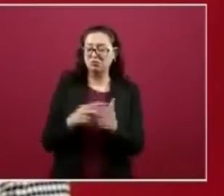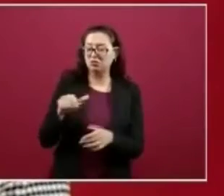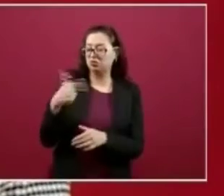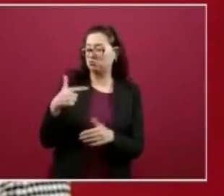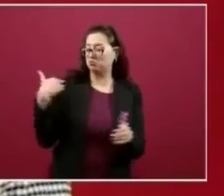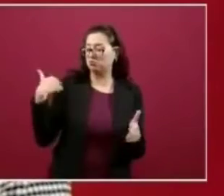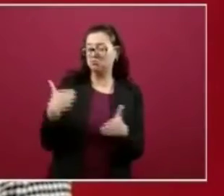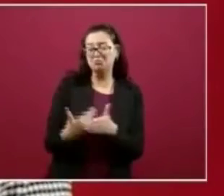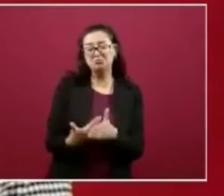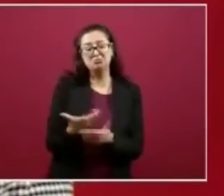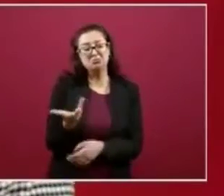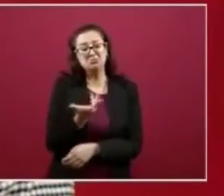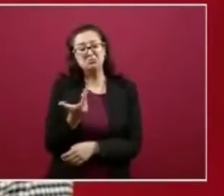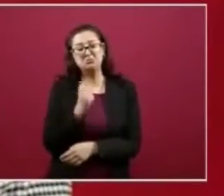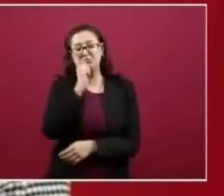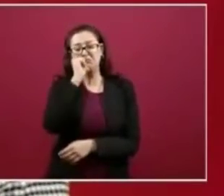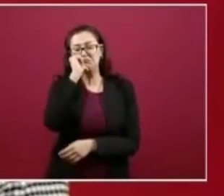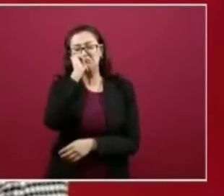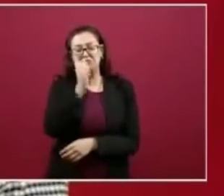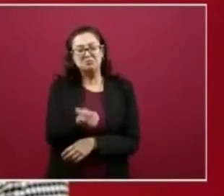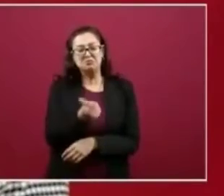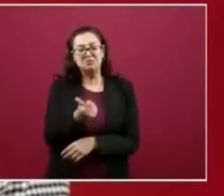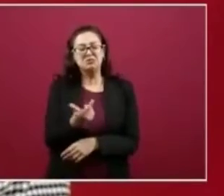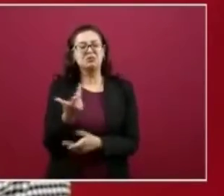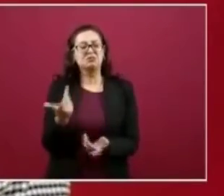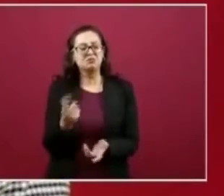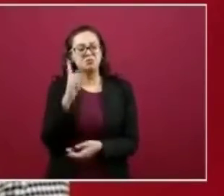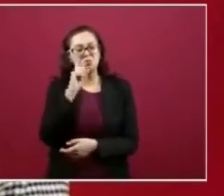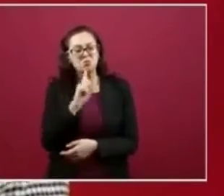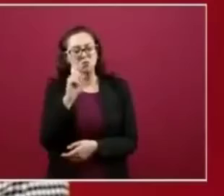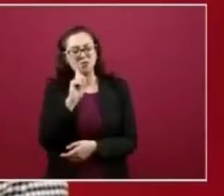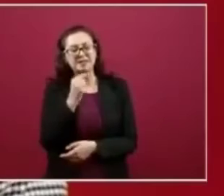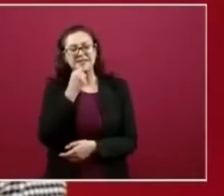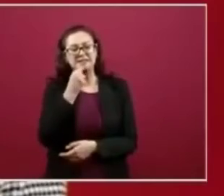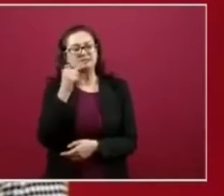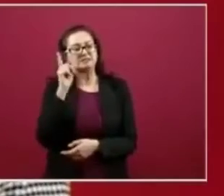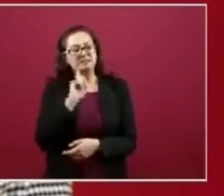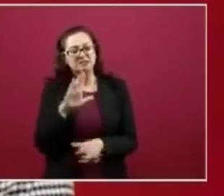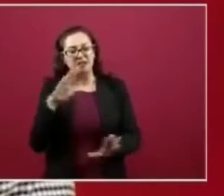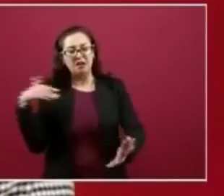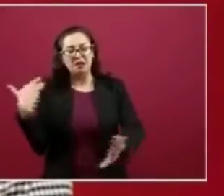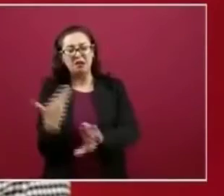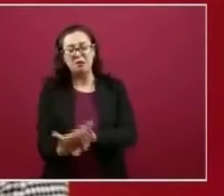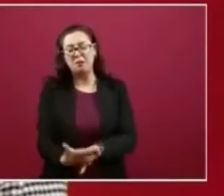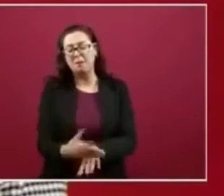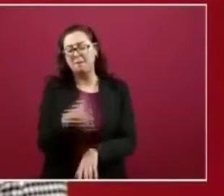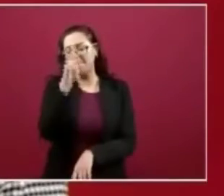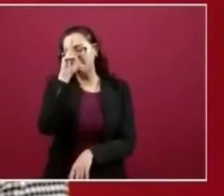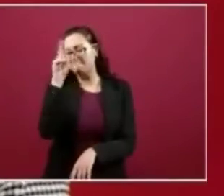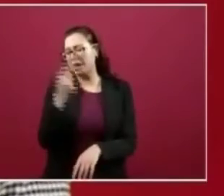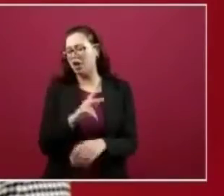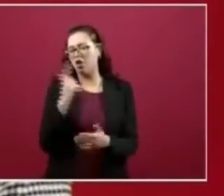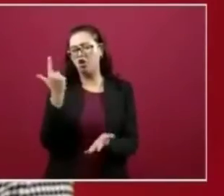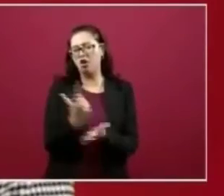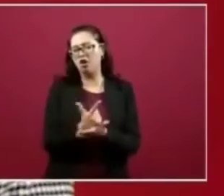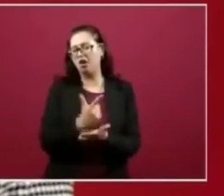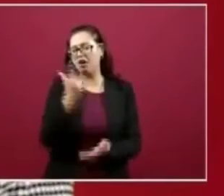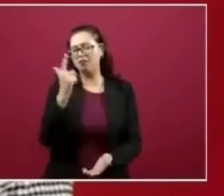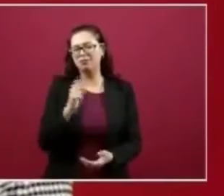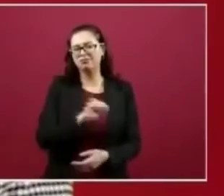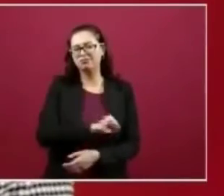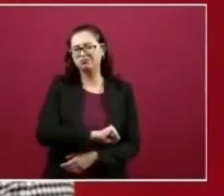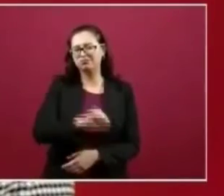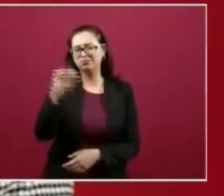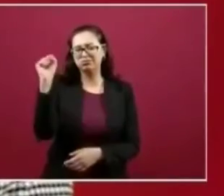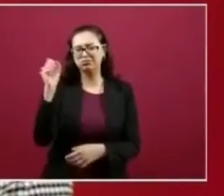En realidad, se identificó que la violencia contra las mujeres y las niñas se ha incrementado de forma dramática. No debemos dejar